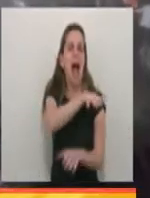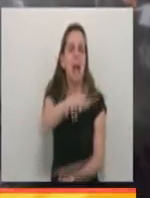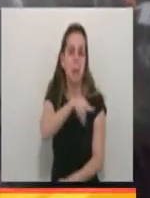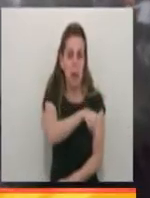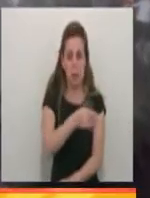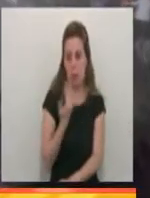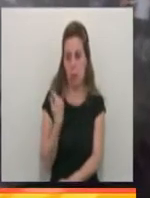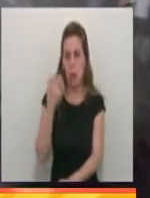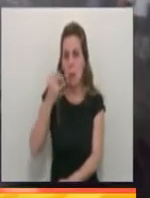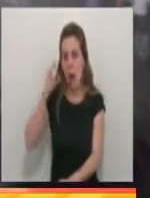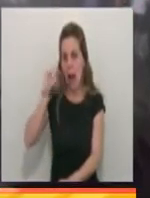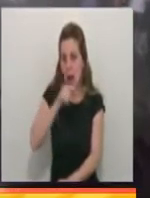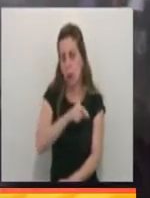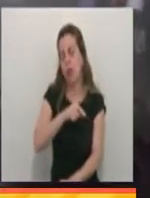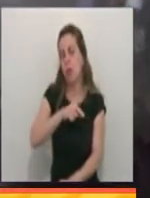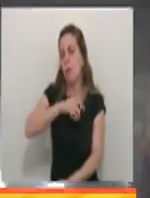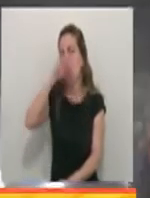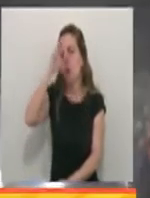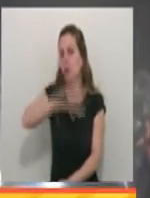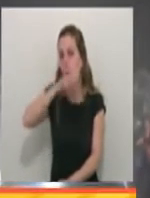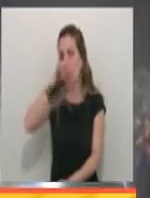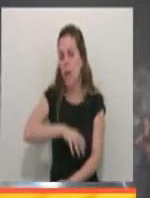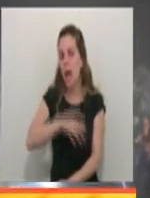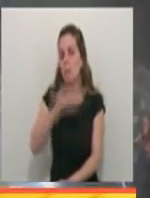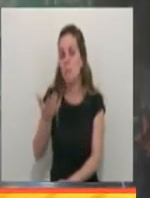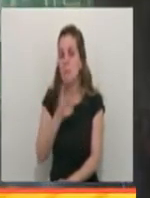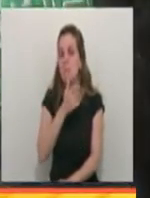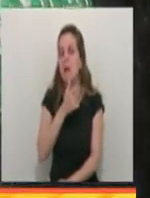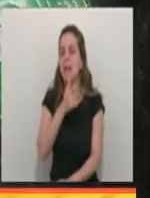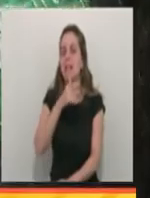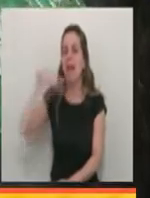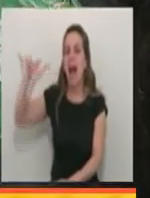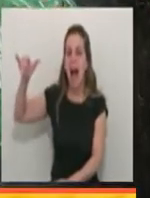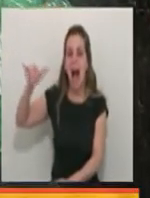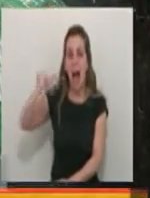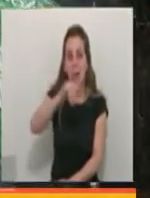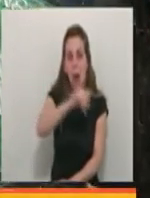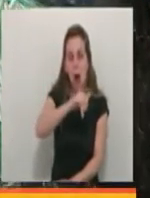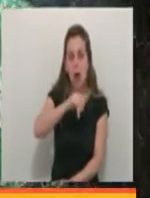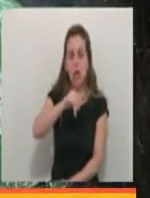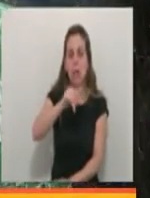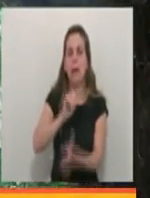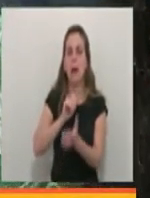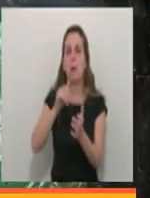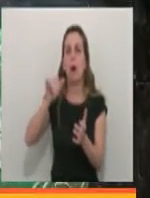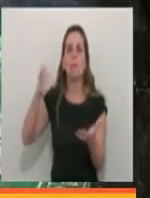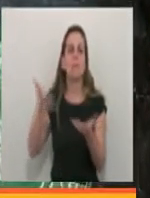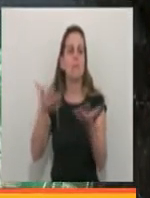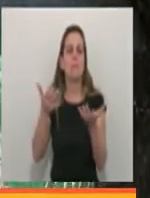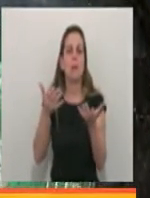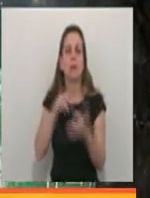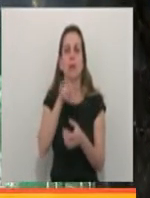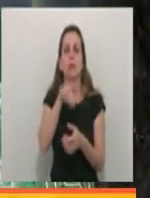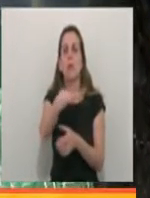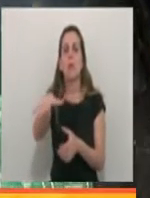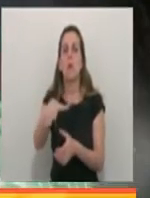se encontraba supuestamente haciendo una espera sobre un punto. Es como si vos sos el comandante y te dicen, mira, tenés que hacer una espera sobre